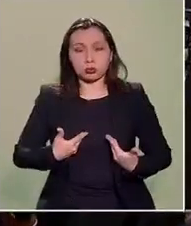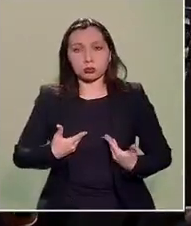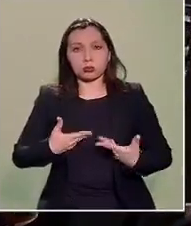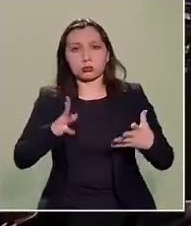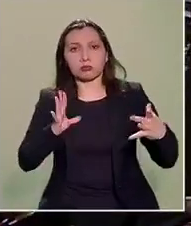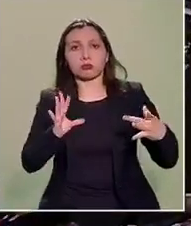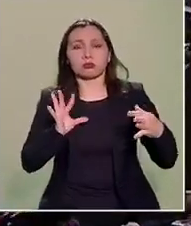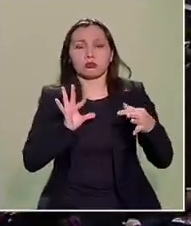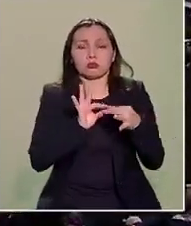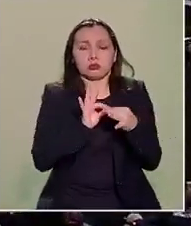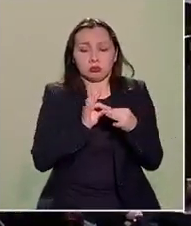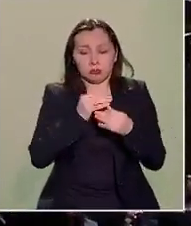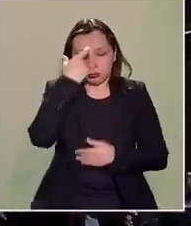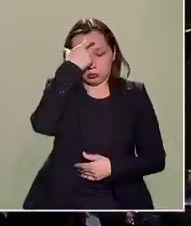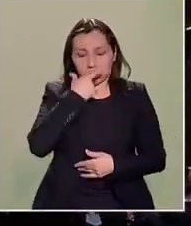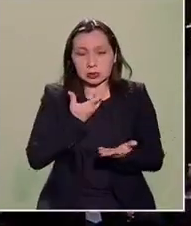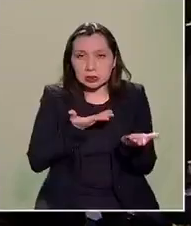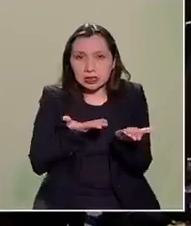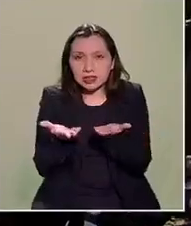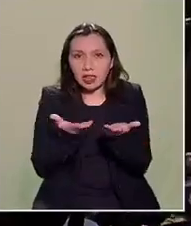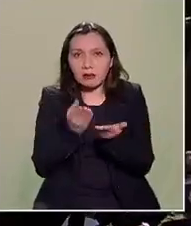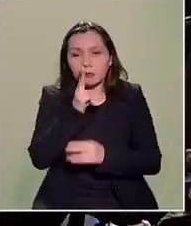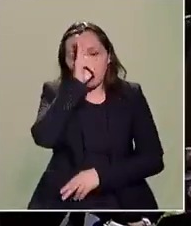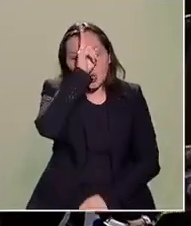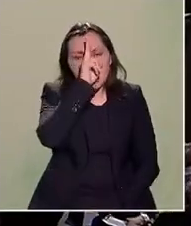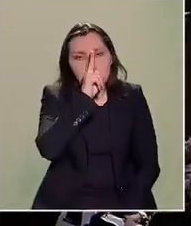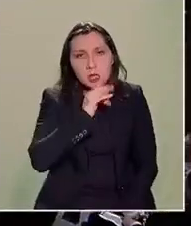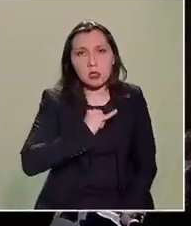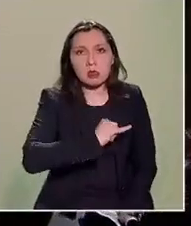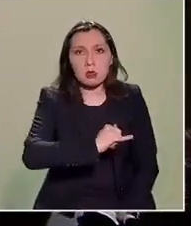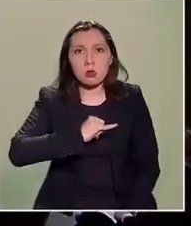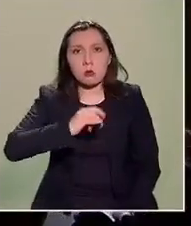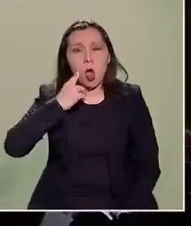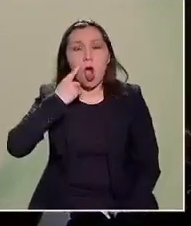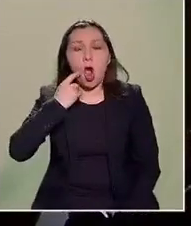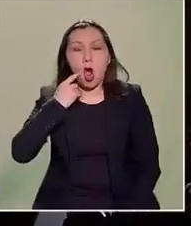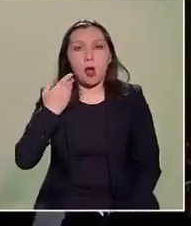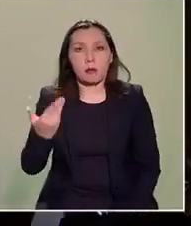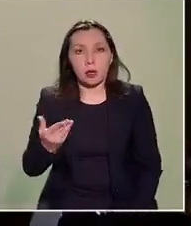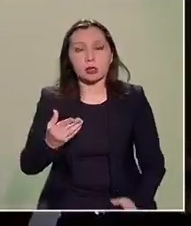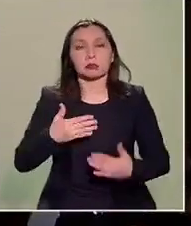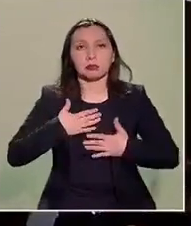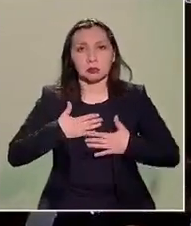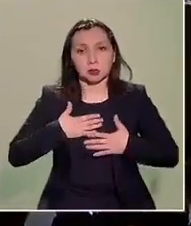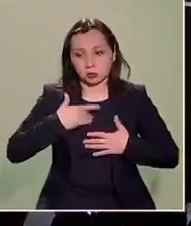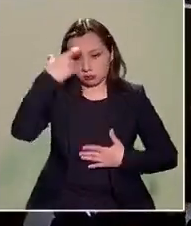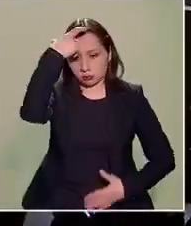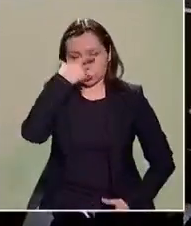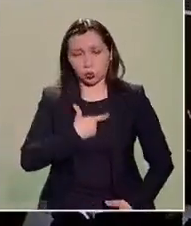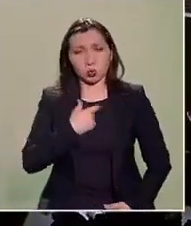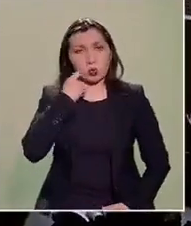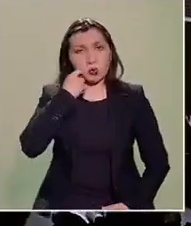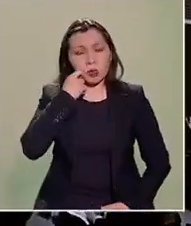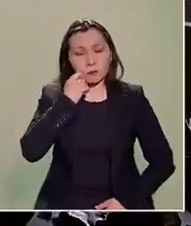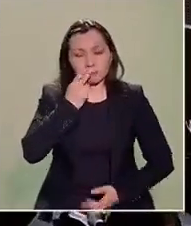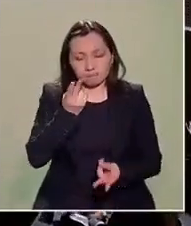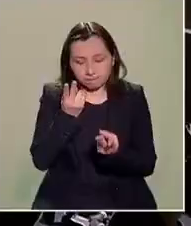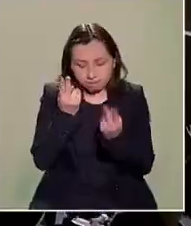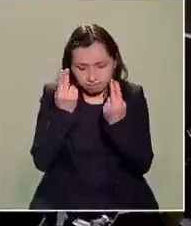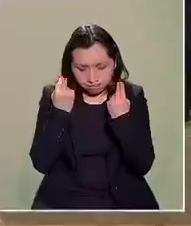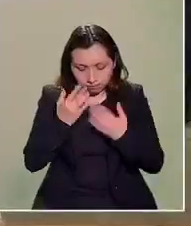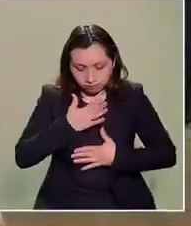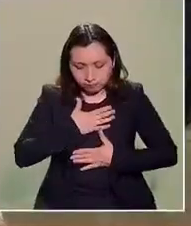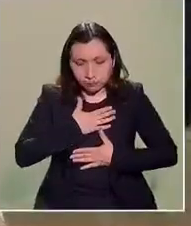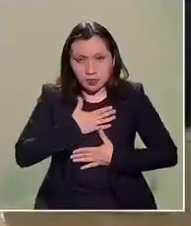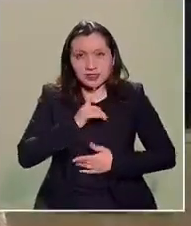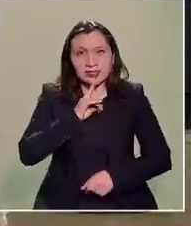forma de siervo hecho semejante a los hombres y estando en condición de hombre se humilló a sí mismo